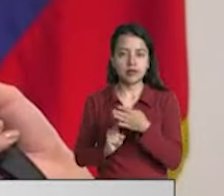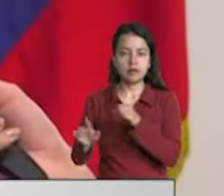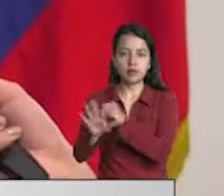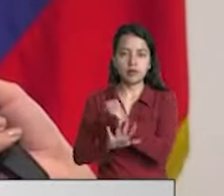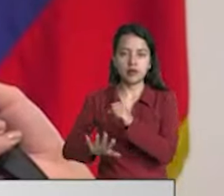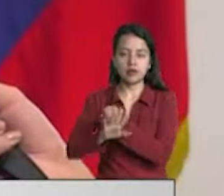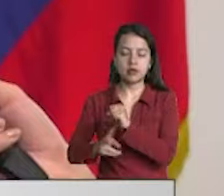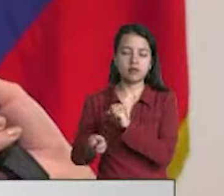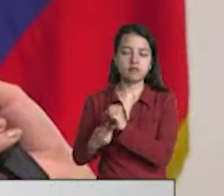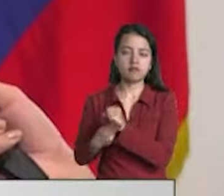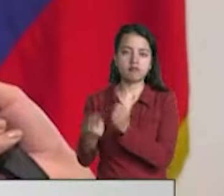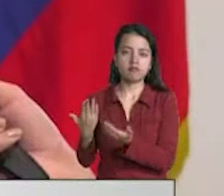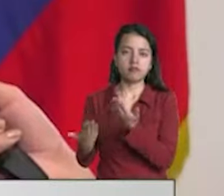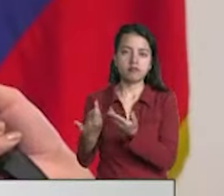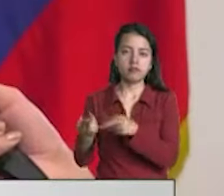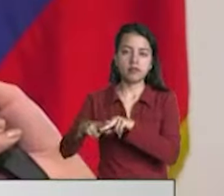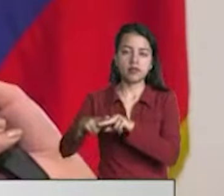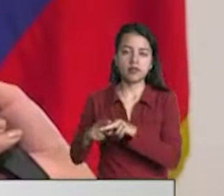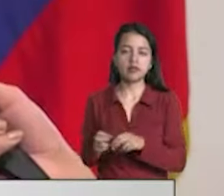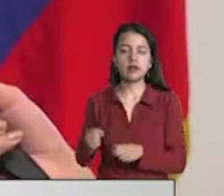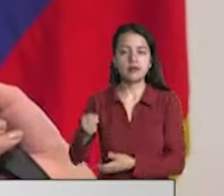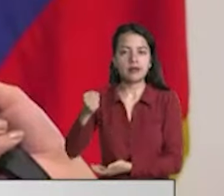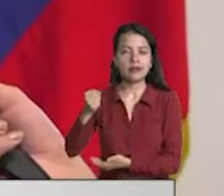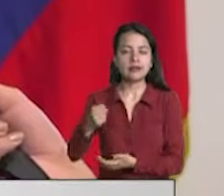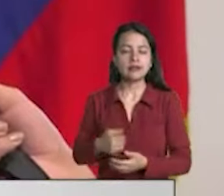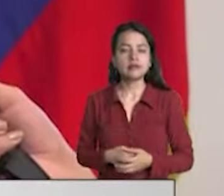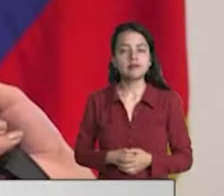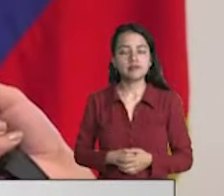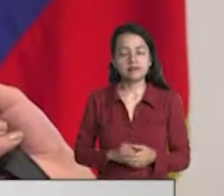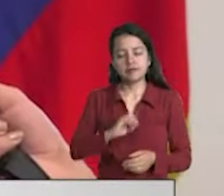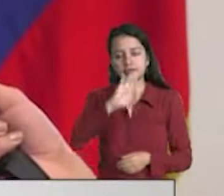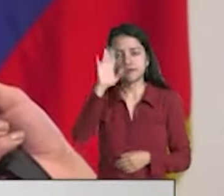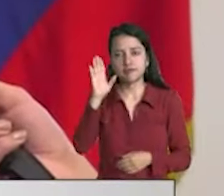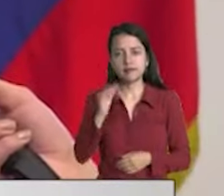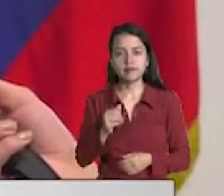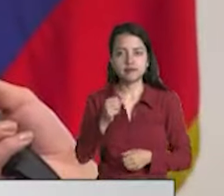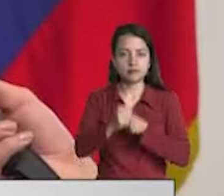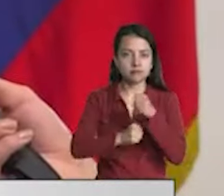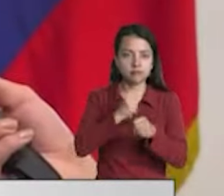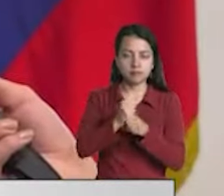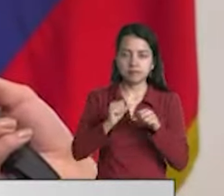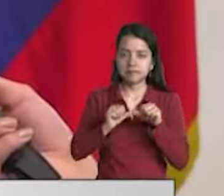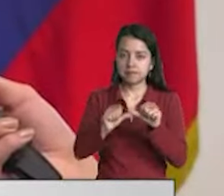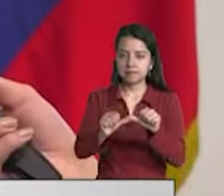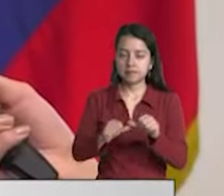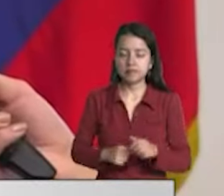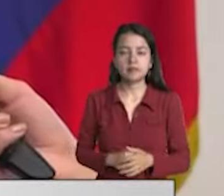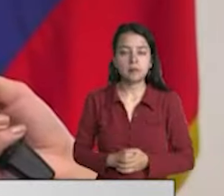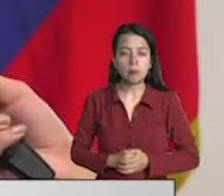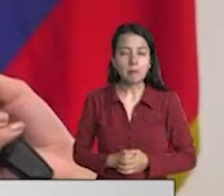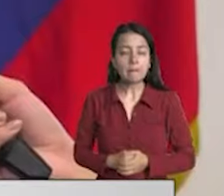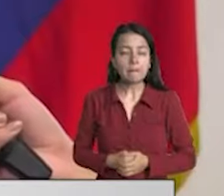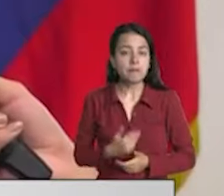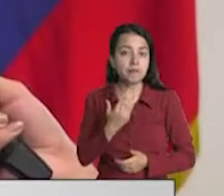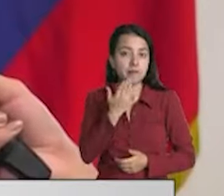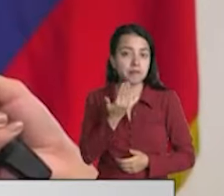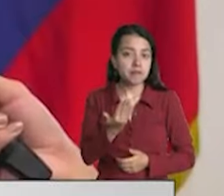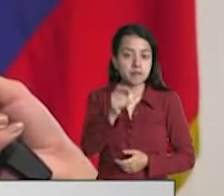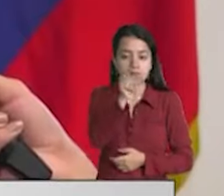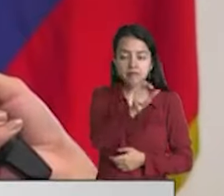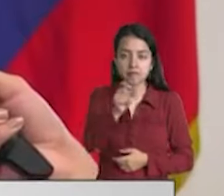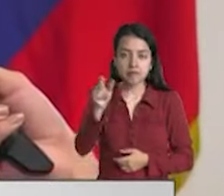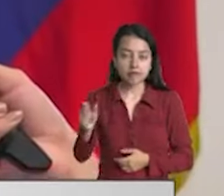tenga ahorrado más el capital. Hay beneficios, claro que sí, las edades se mantienen, pero hay beneficios, por ejemplo, para las personas que